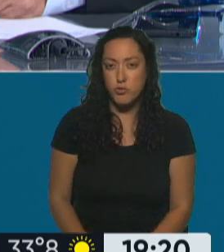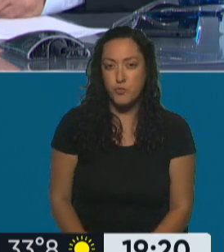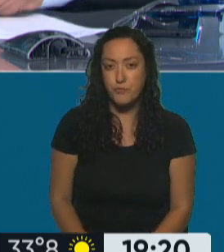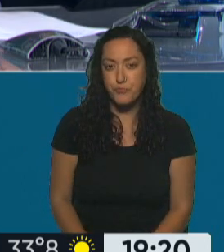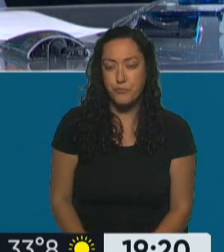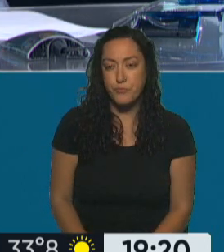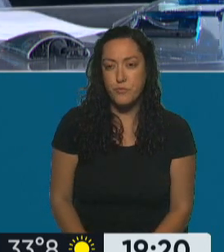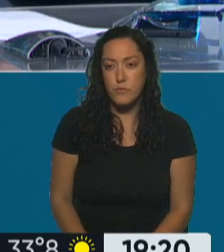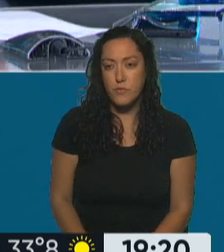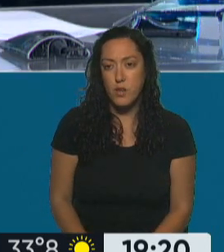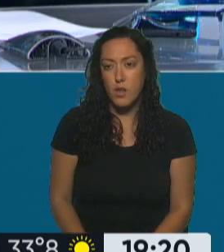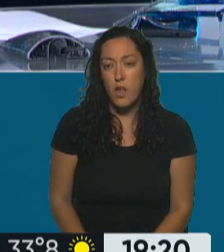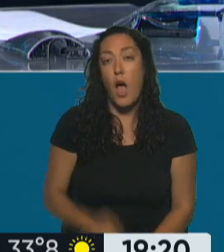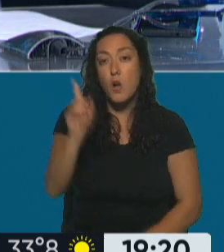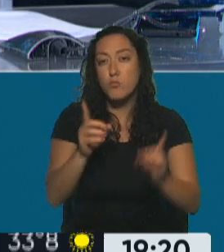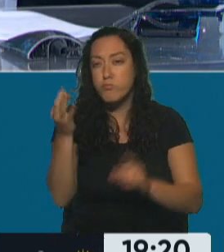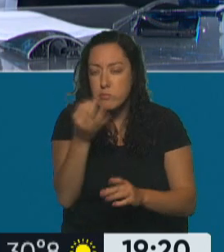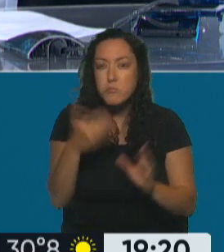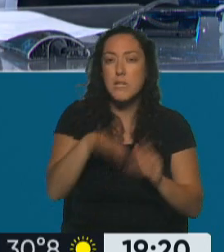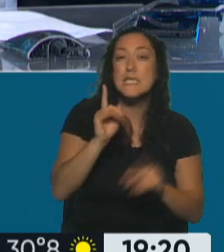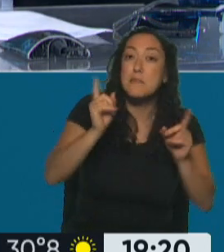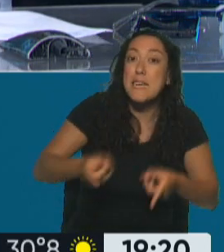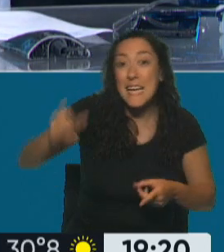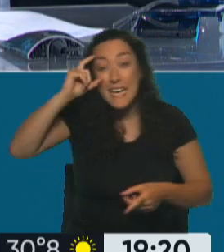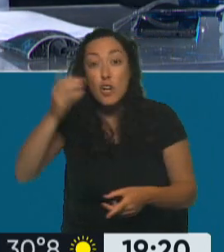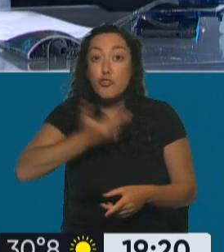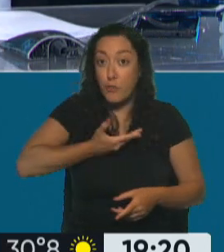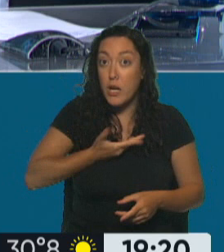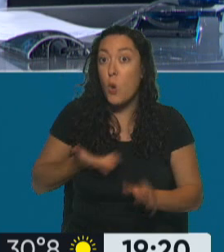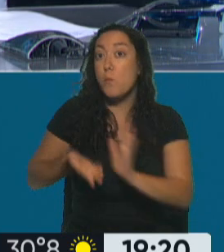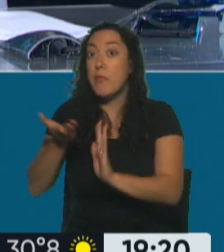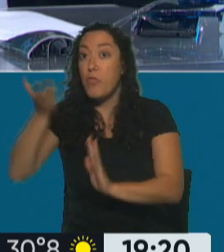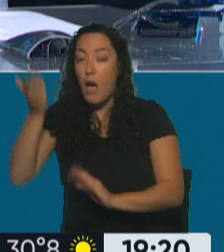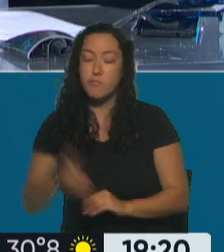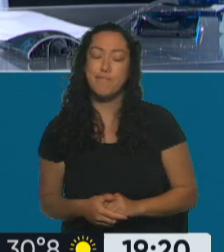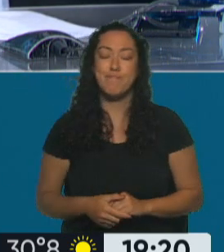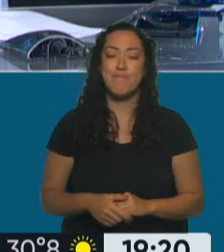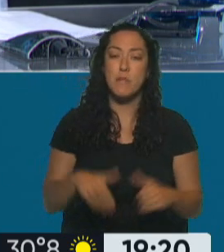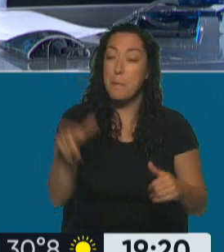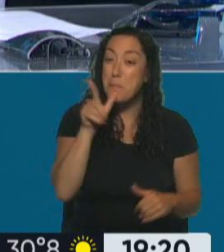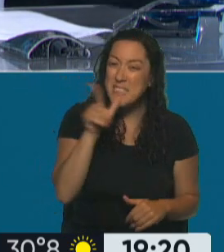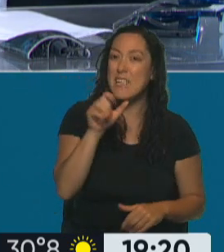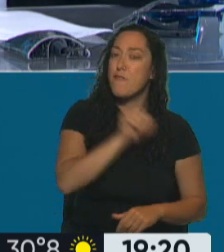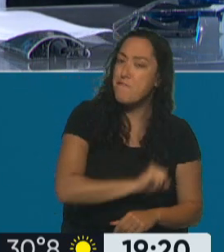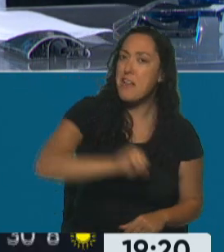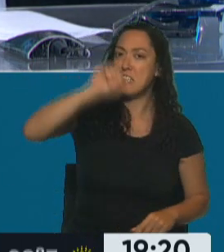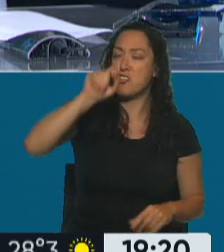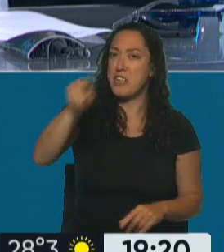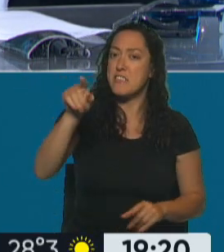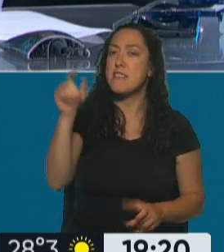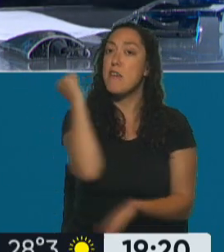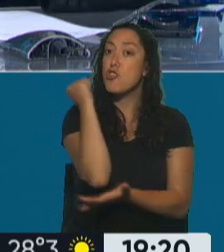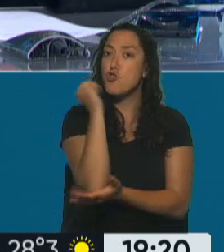algunos en particular, pero también enero y febrero. Por eso te decía al principio, me parece que la inflación va a ser el gran tema